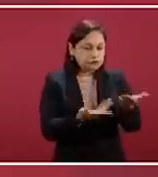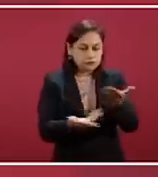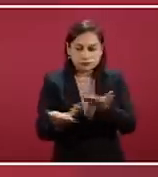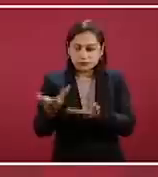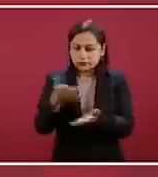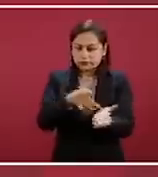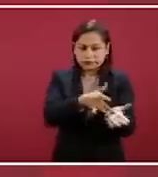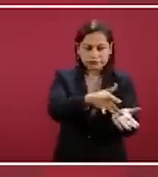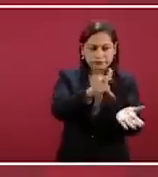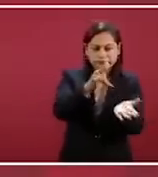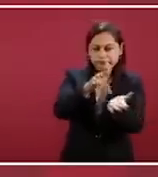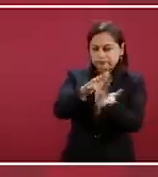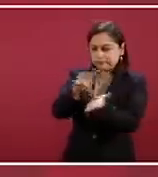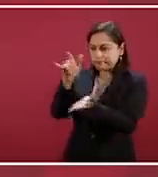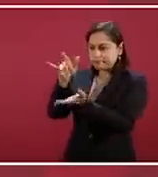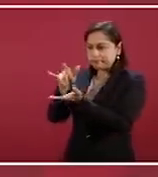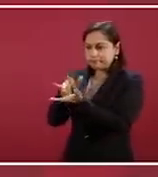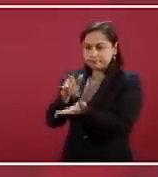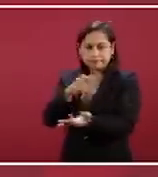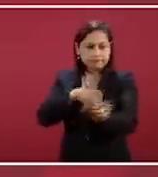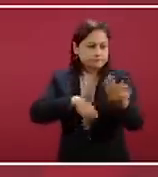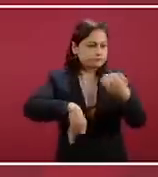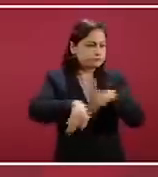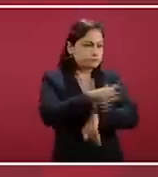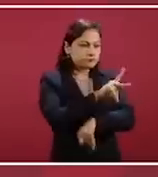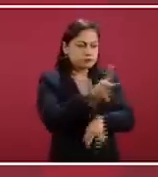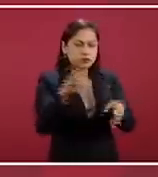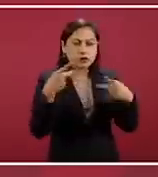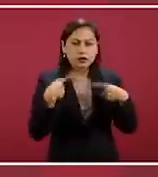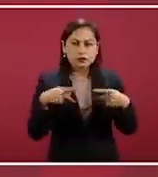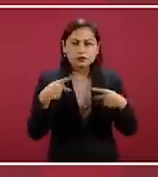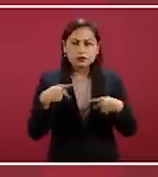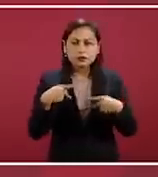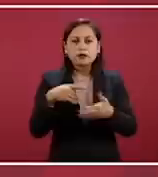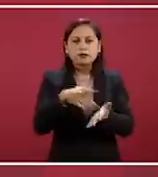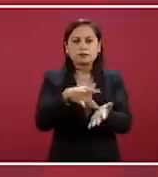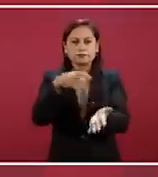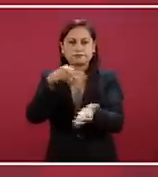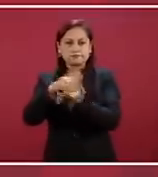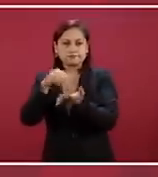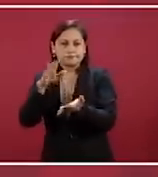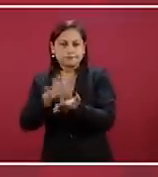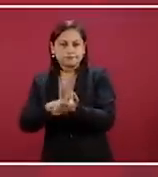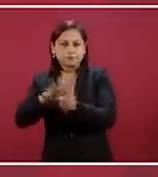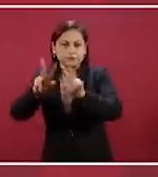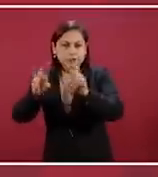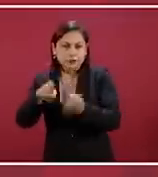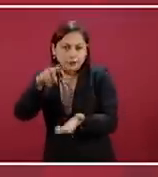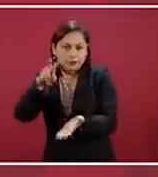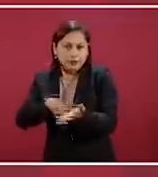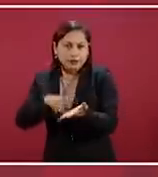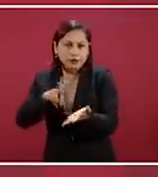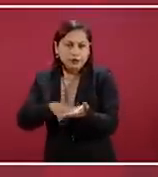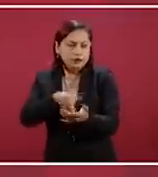los valores en los que se coinciden y